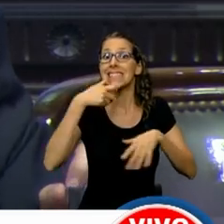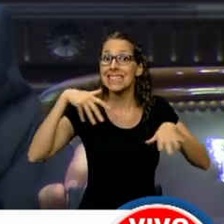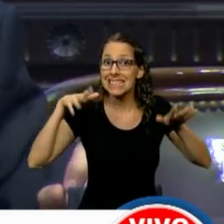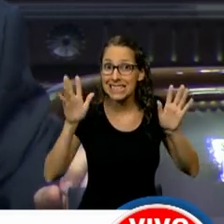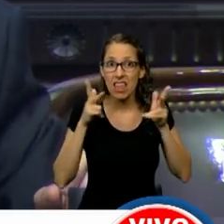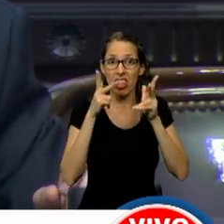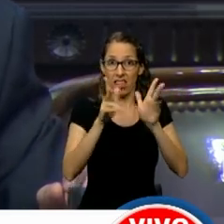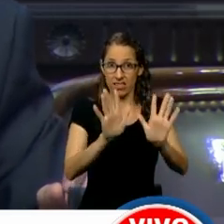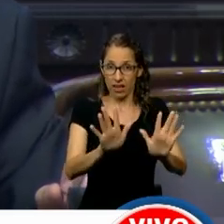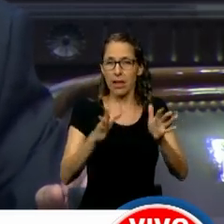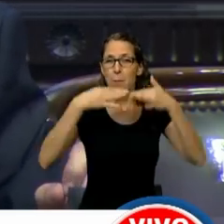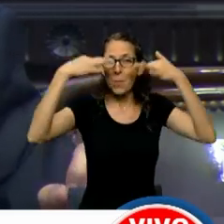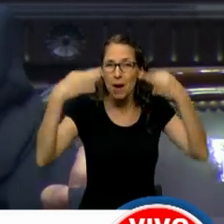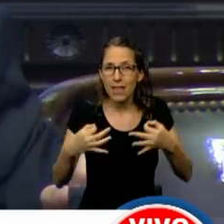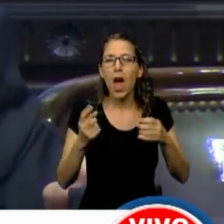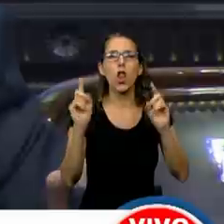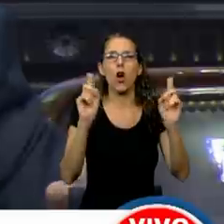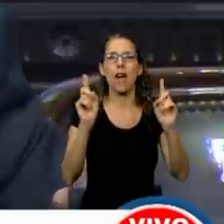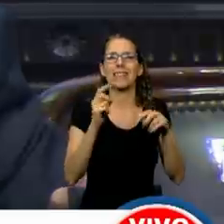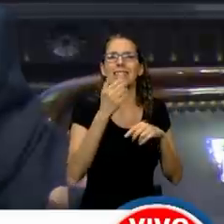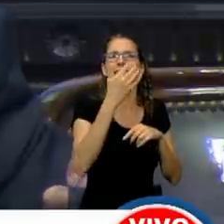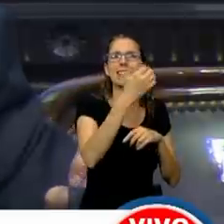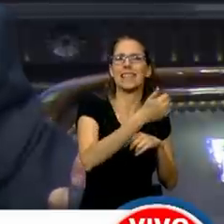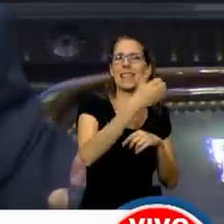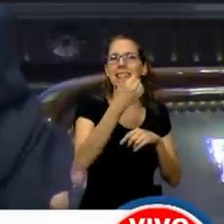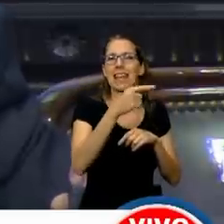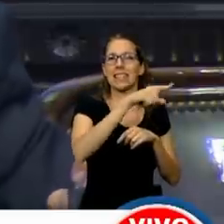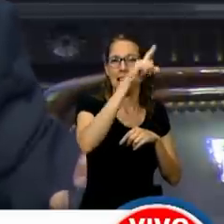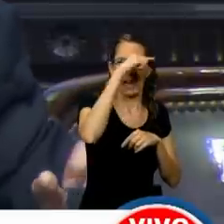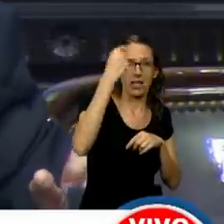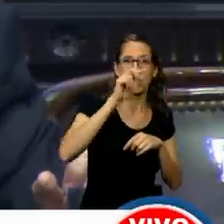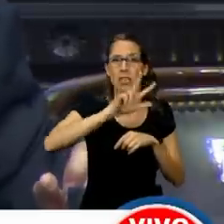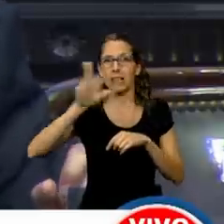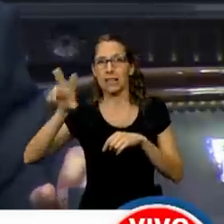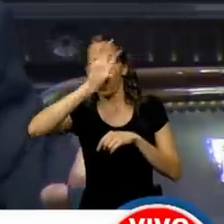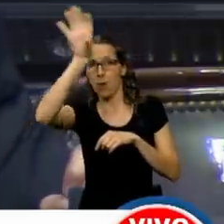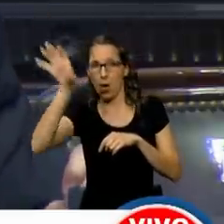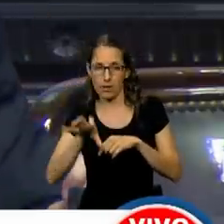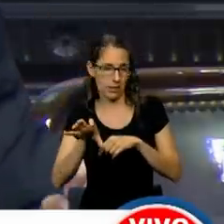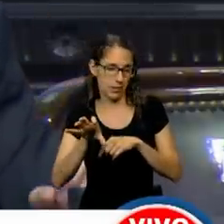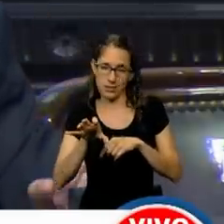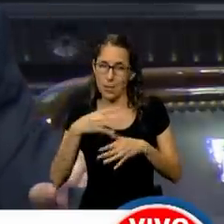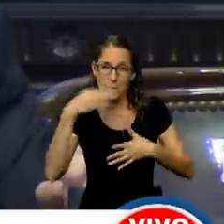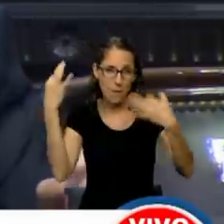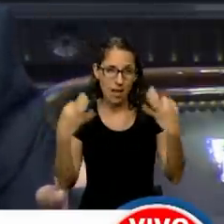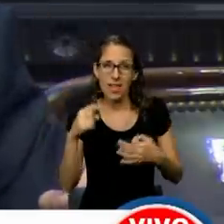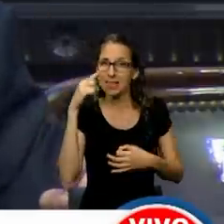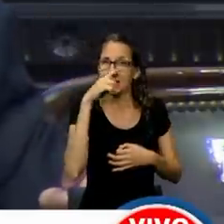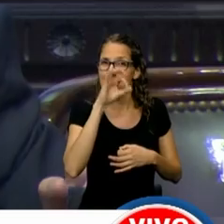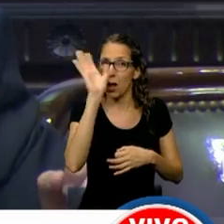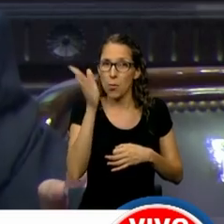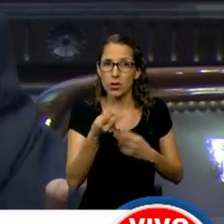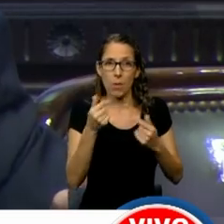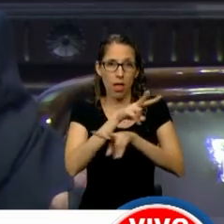es 66-33 este presidente en realidad el 70% de los recursos las